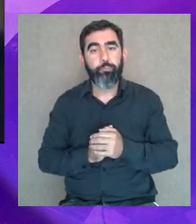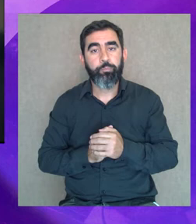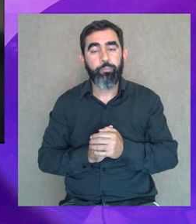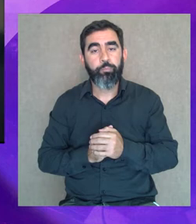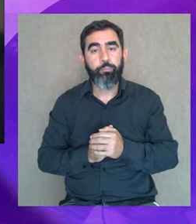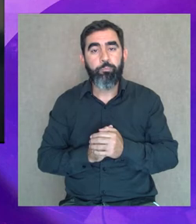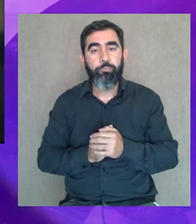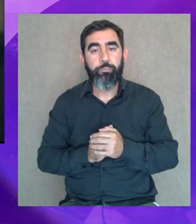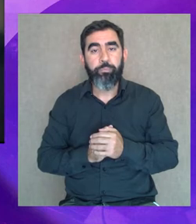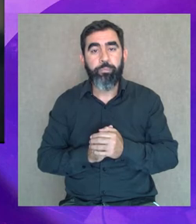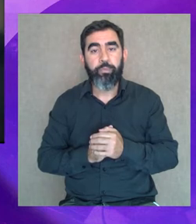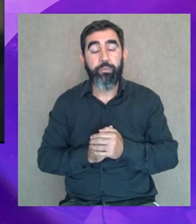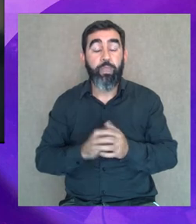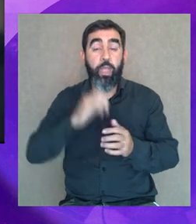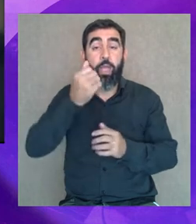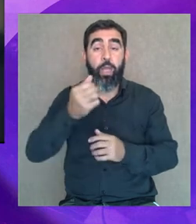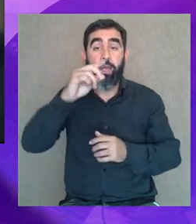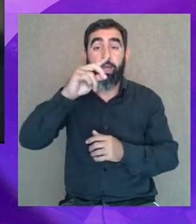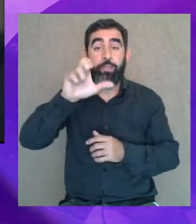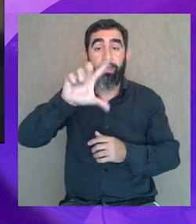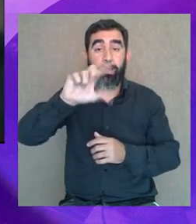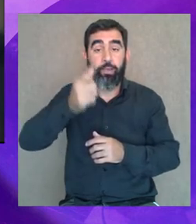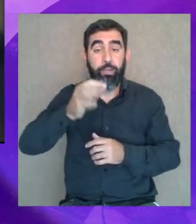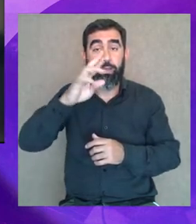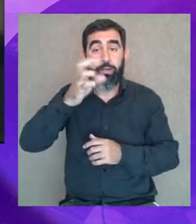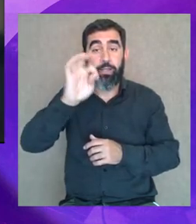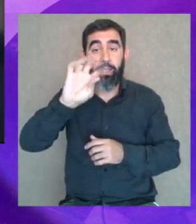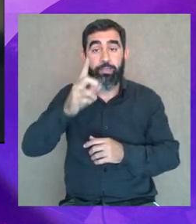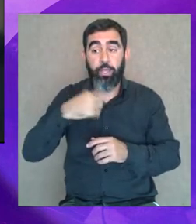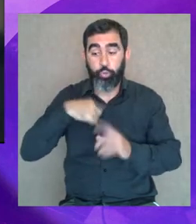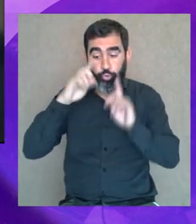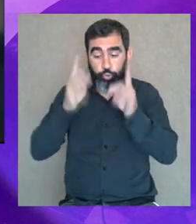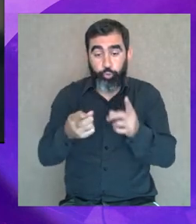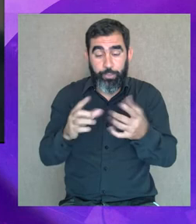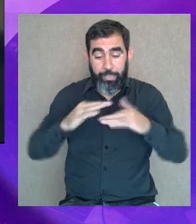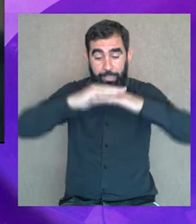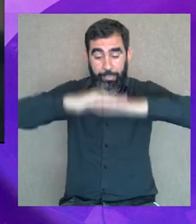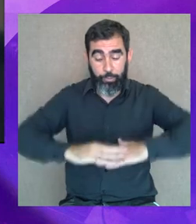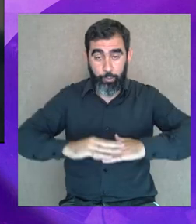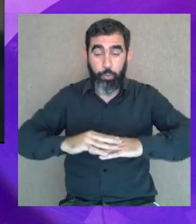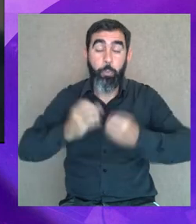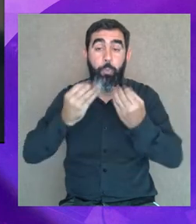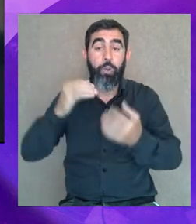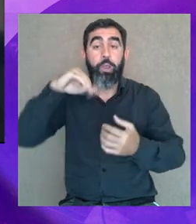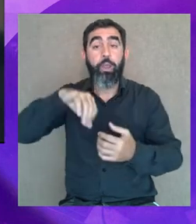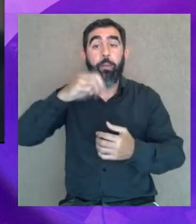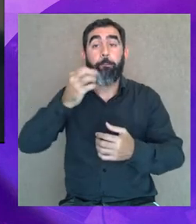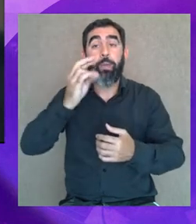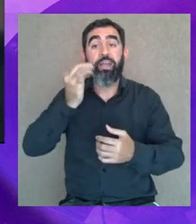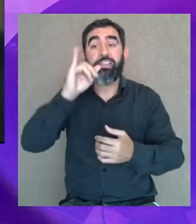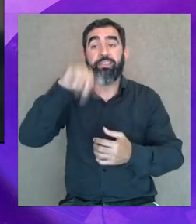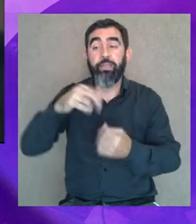lo que sea y de la recta debo decir que tengo suscriptores porque martín estamos sume lo sé yo simplemente estuve